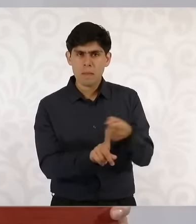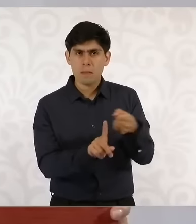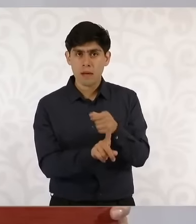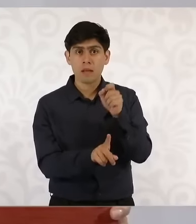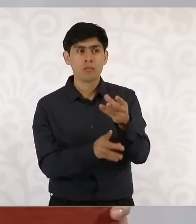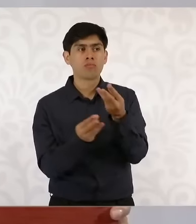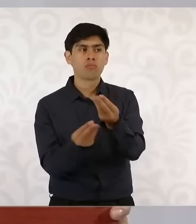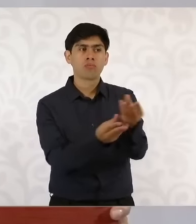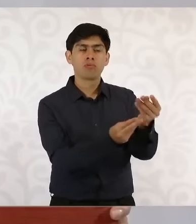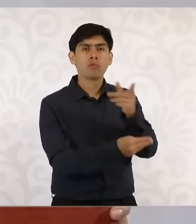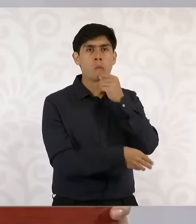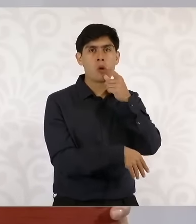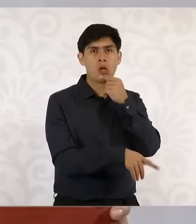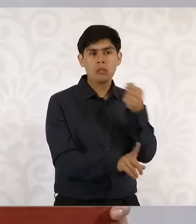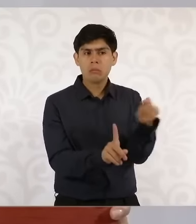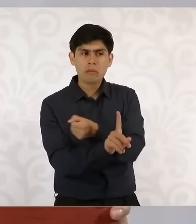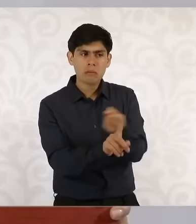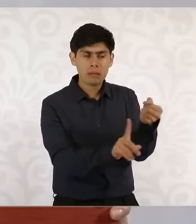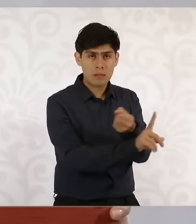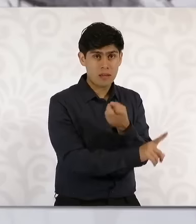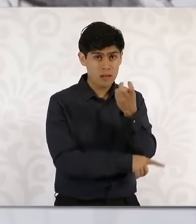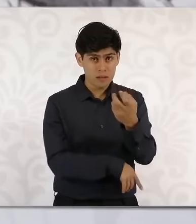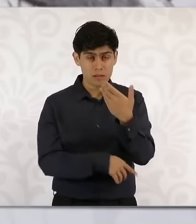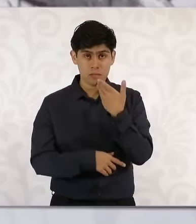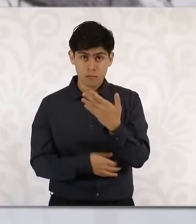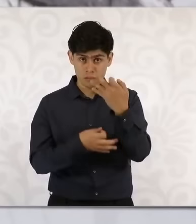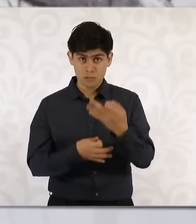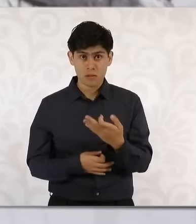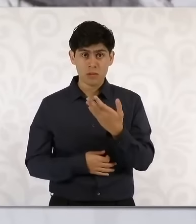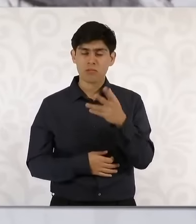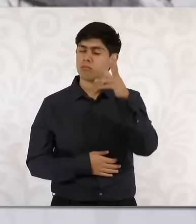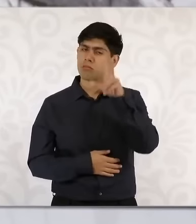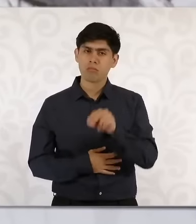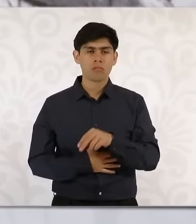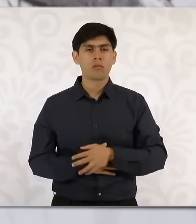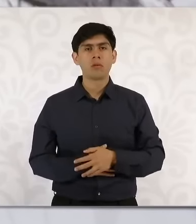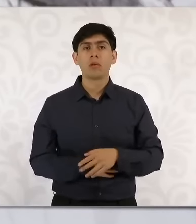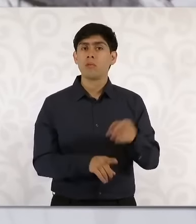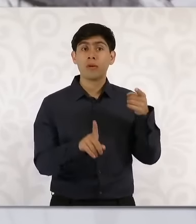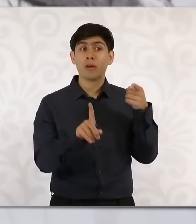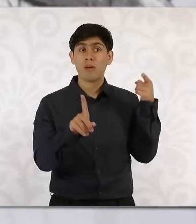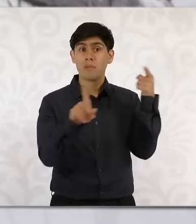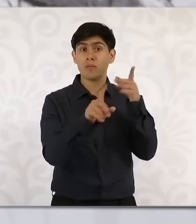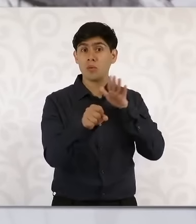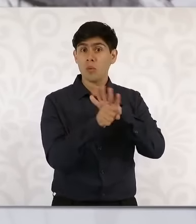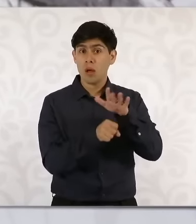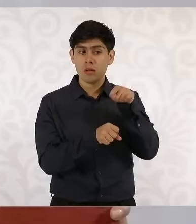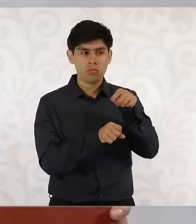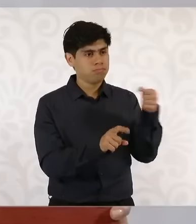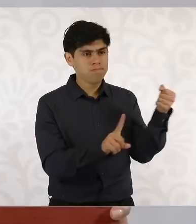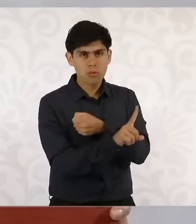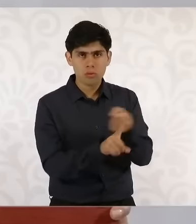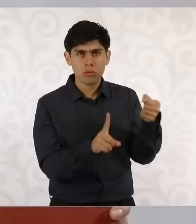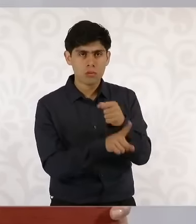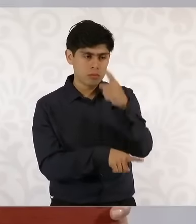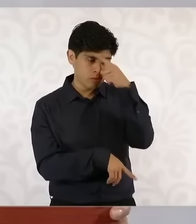policías no está bien, no está bien, porque el objetivo era golpearlos para que